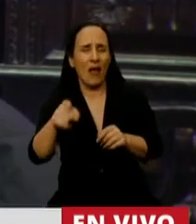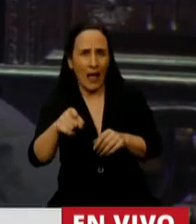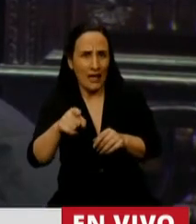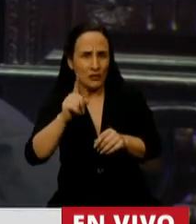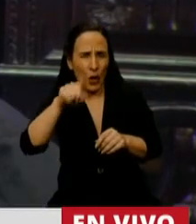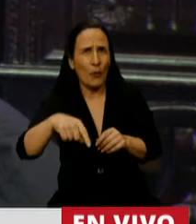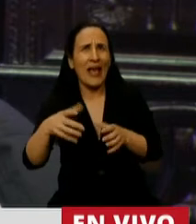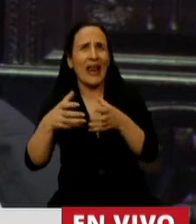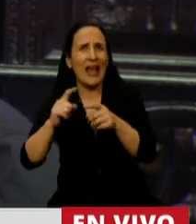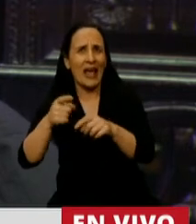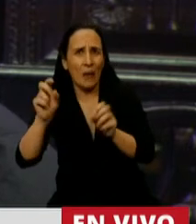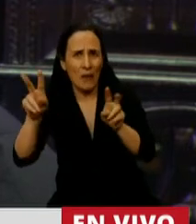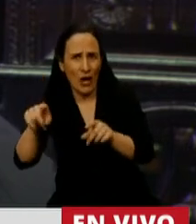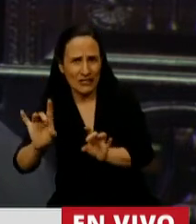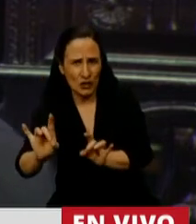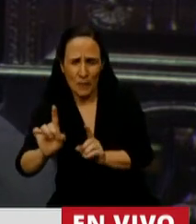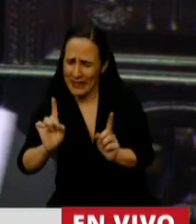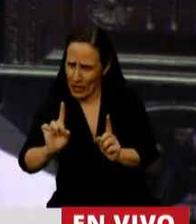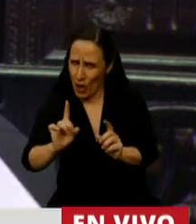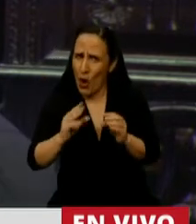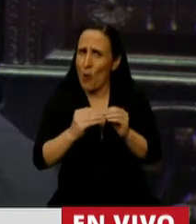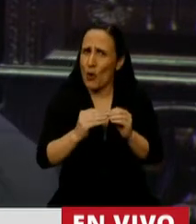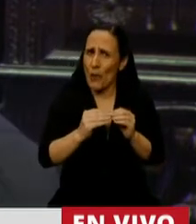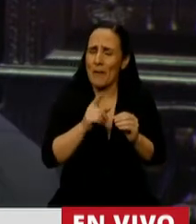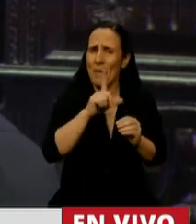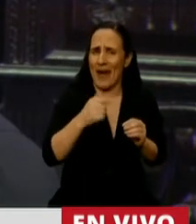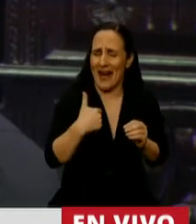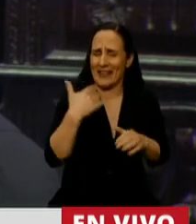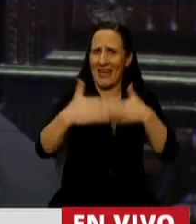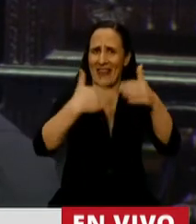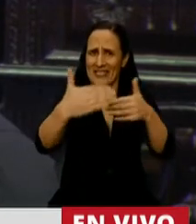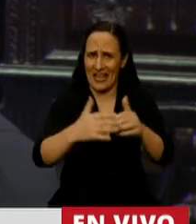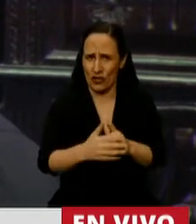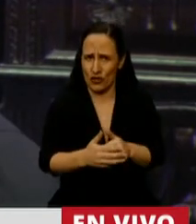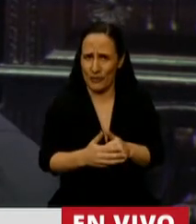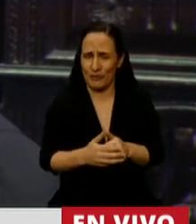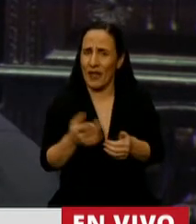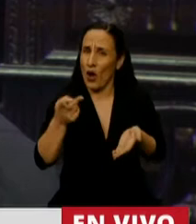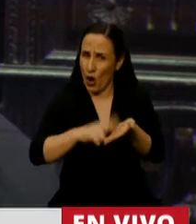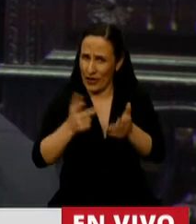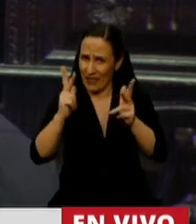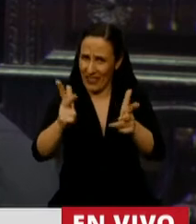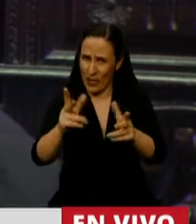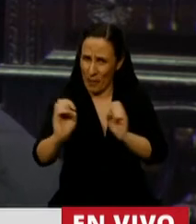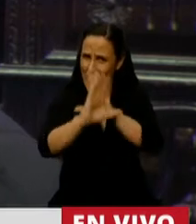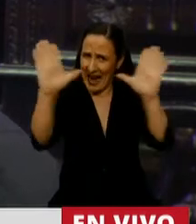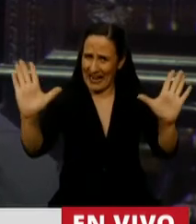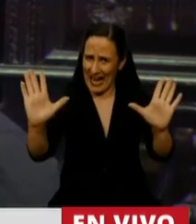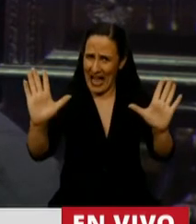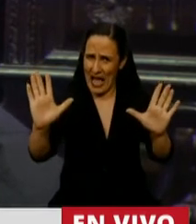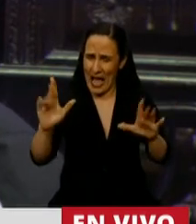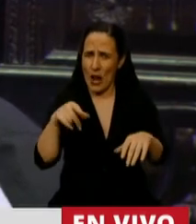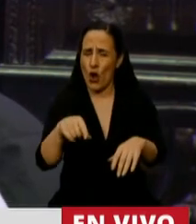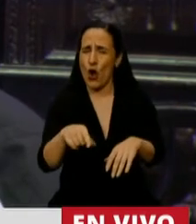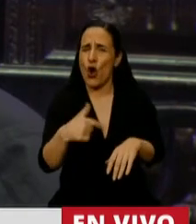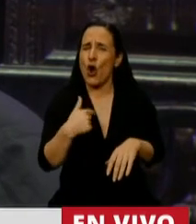perdió y significa un gran problema para el desarrollo del país repito para que quede claro para que no quede como